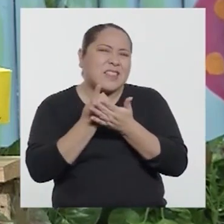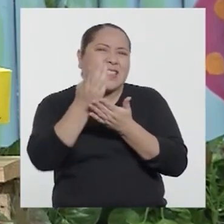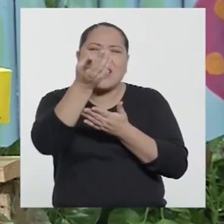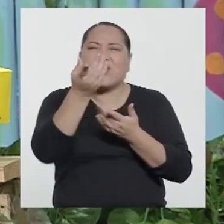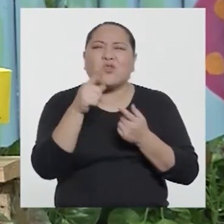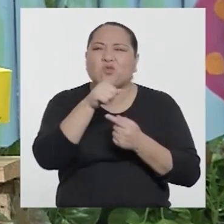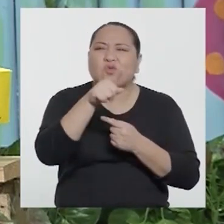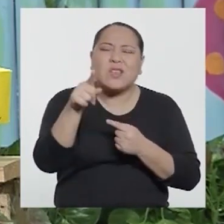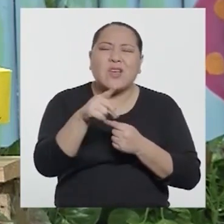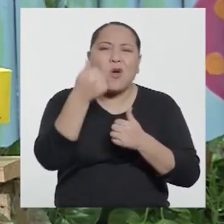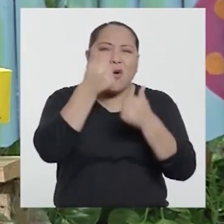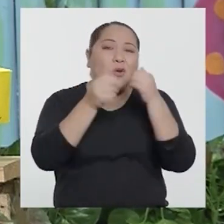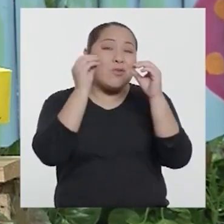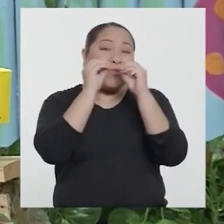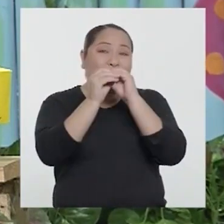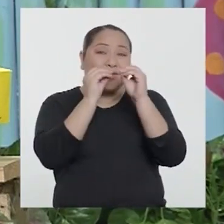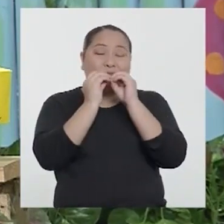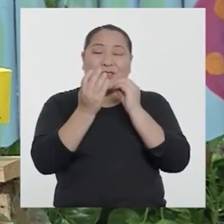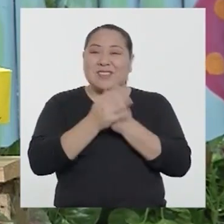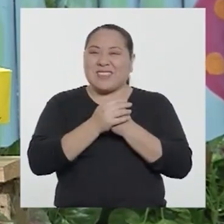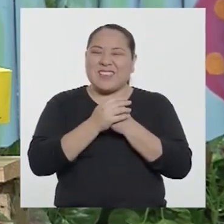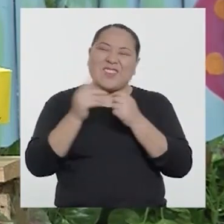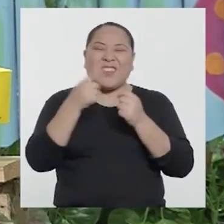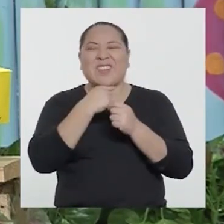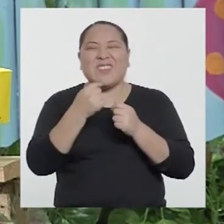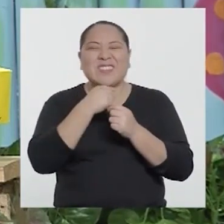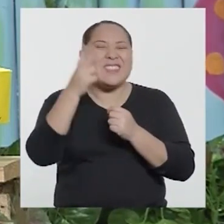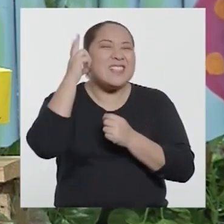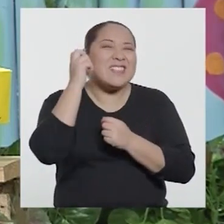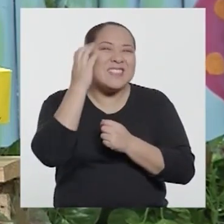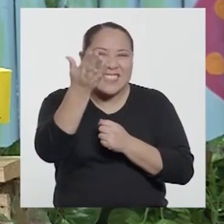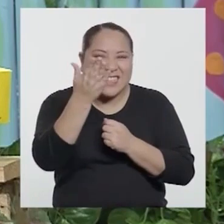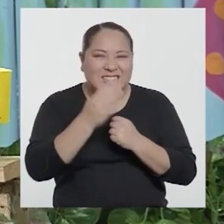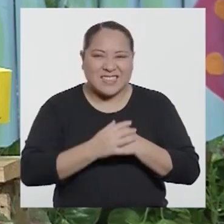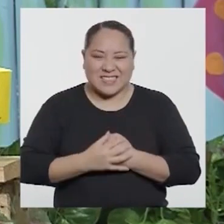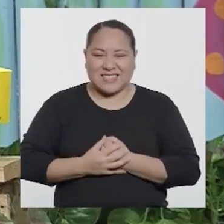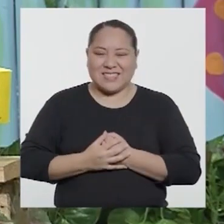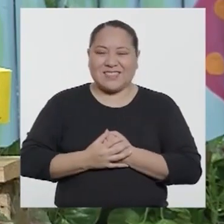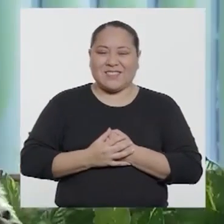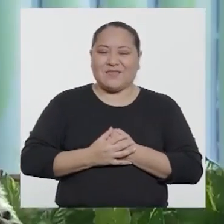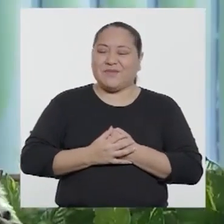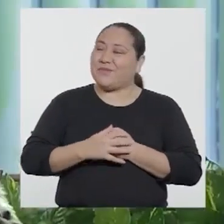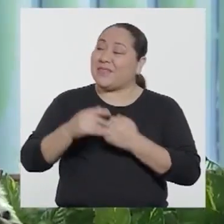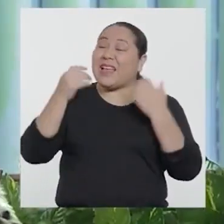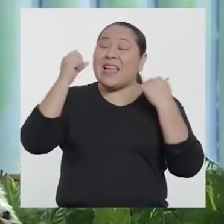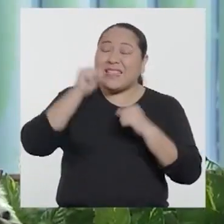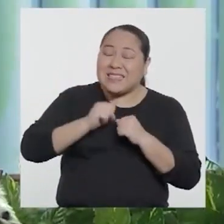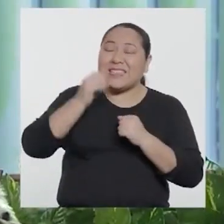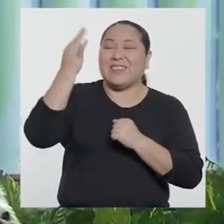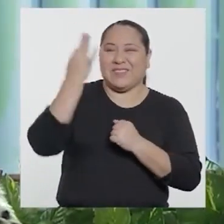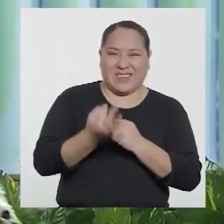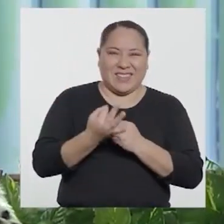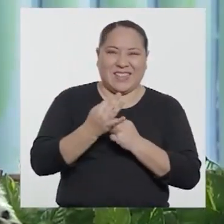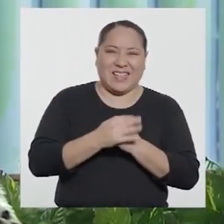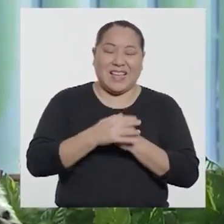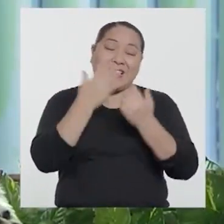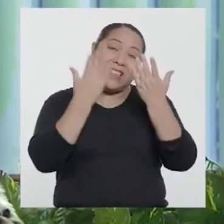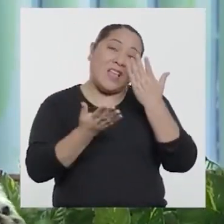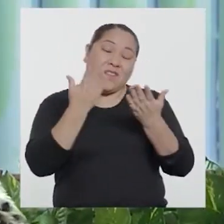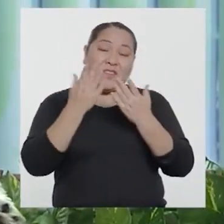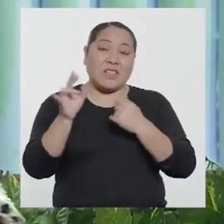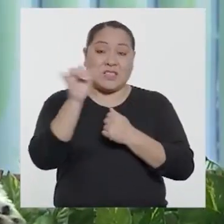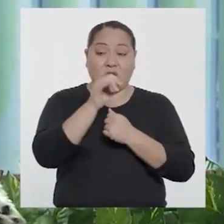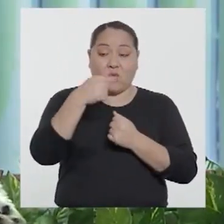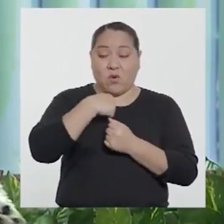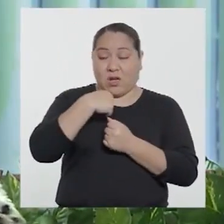ustedes? ¿Cuál es su solución? ¡Me encanta escucharlos! ¡Es cierto! Tal